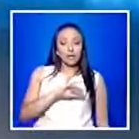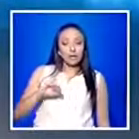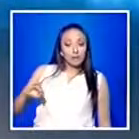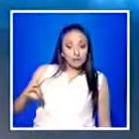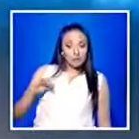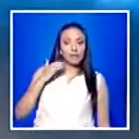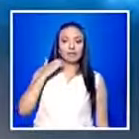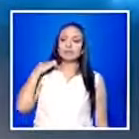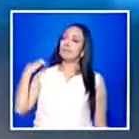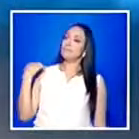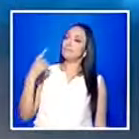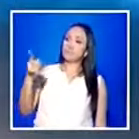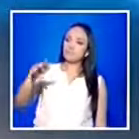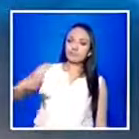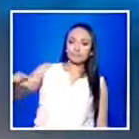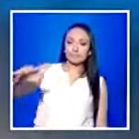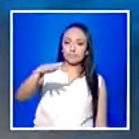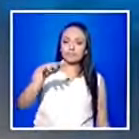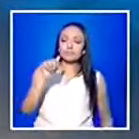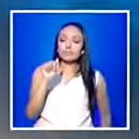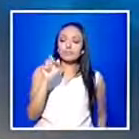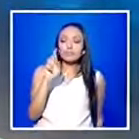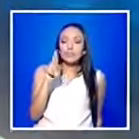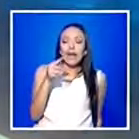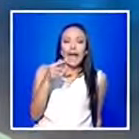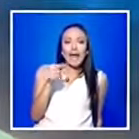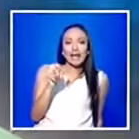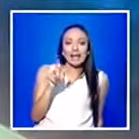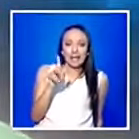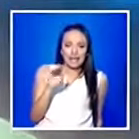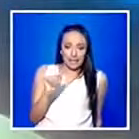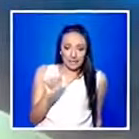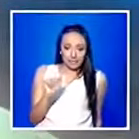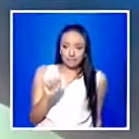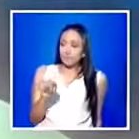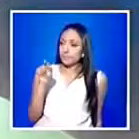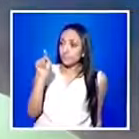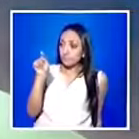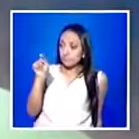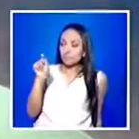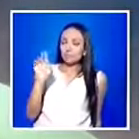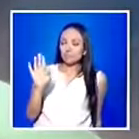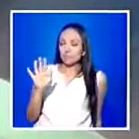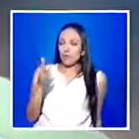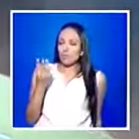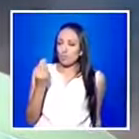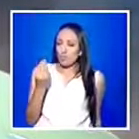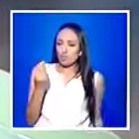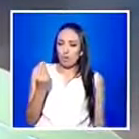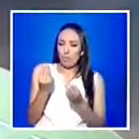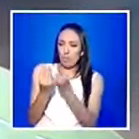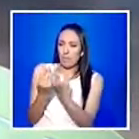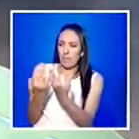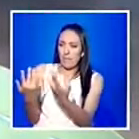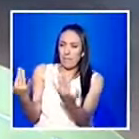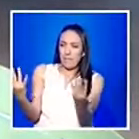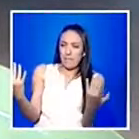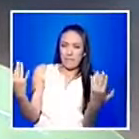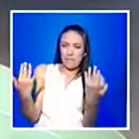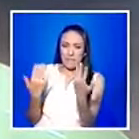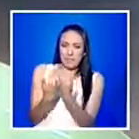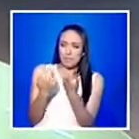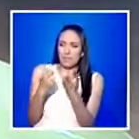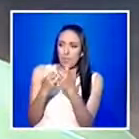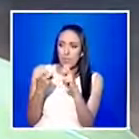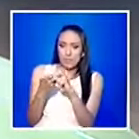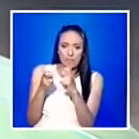en el sur de Quito, la maleza crece muy cerquita de un predio y de las viviendas del sector. Por eso los vecinos están sumamente preocupados. Alex Pila